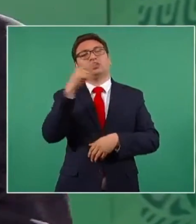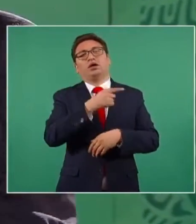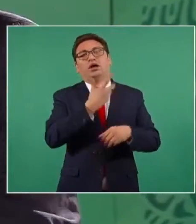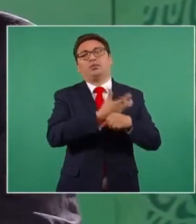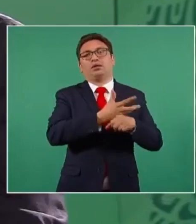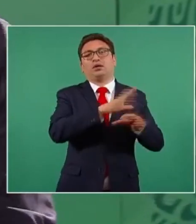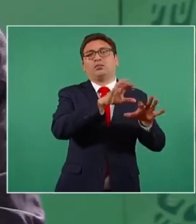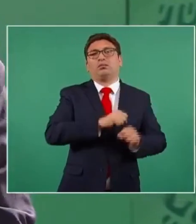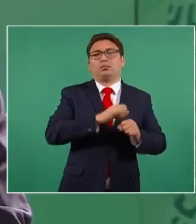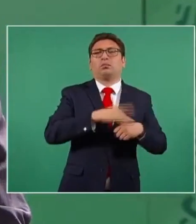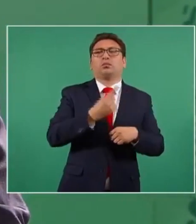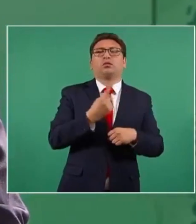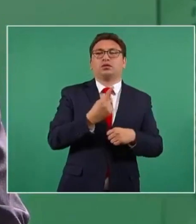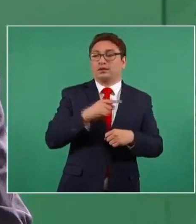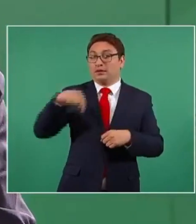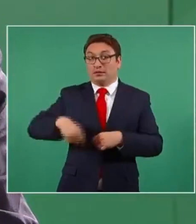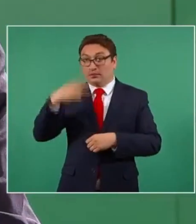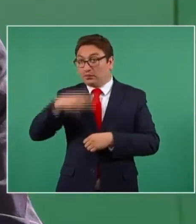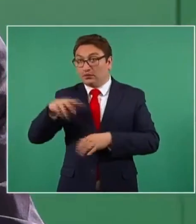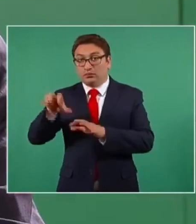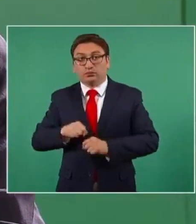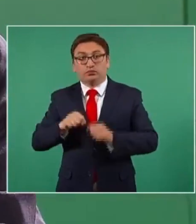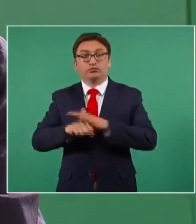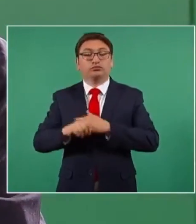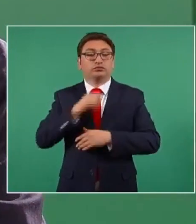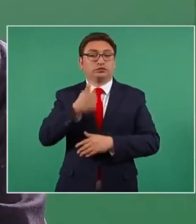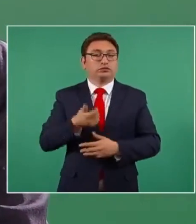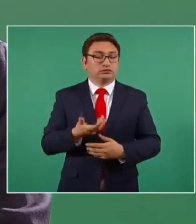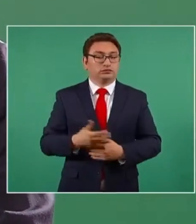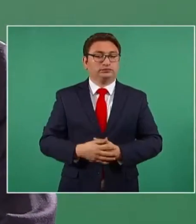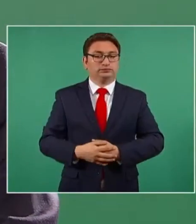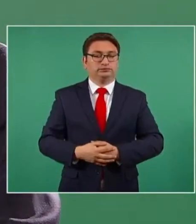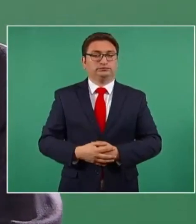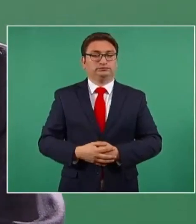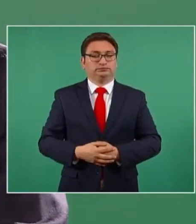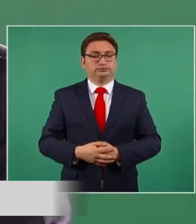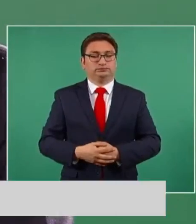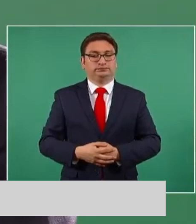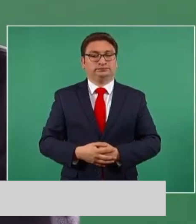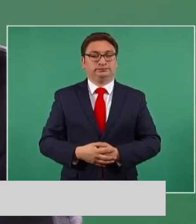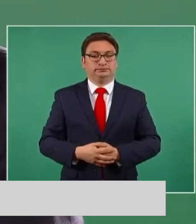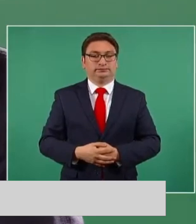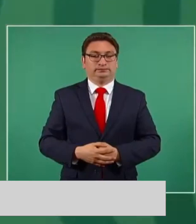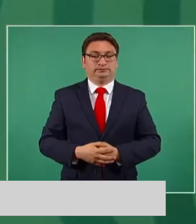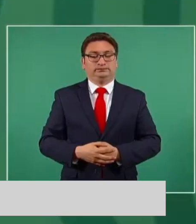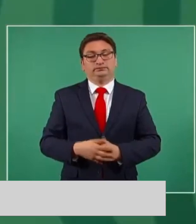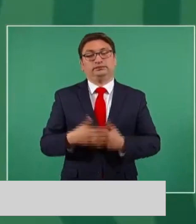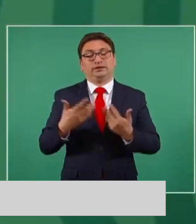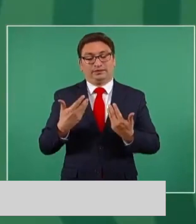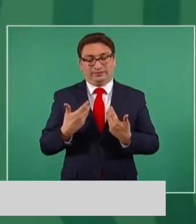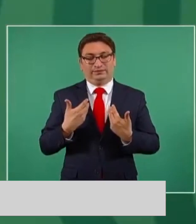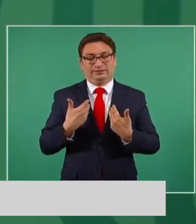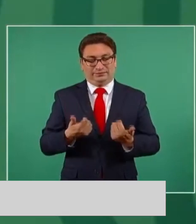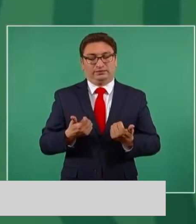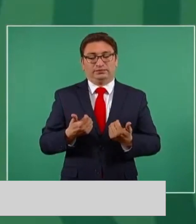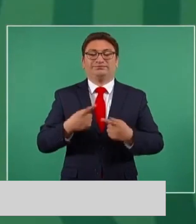pues enfrascado el presidente de la República con la clase media, que dice que sí hay que superarse, pero no volverse egoístas